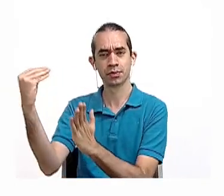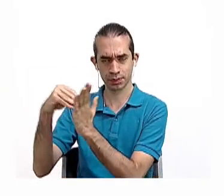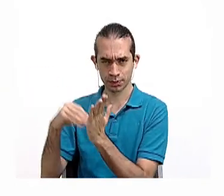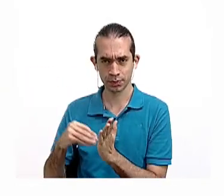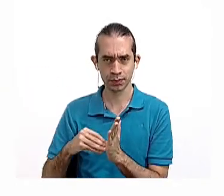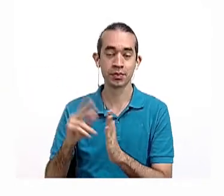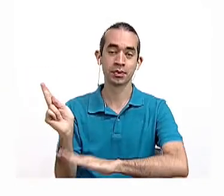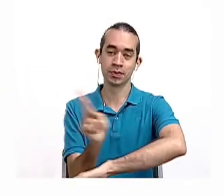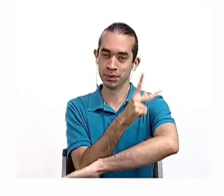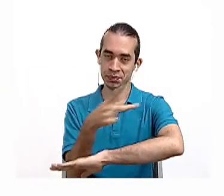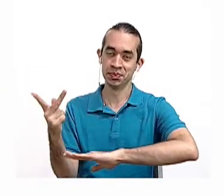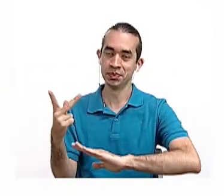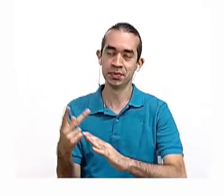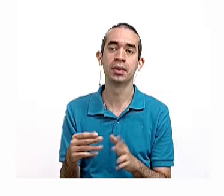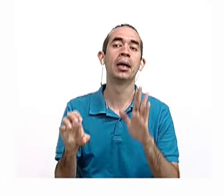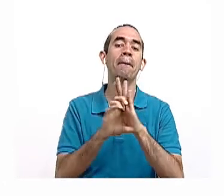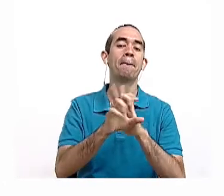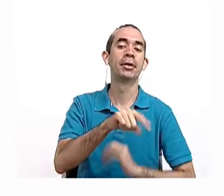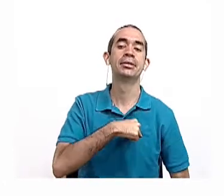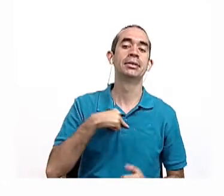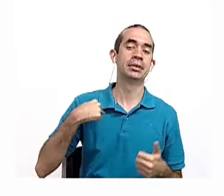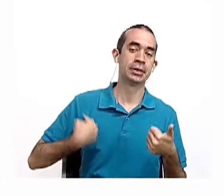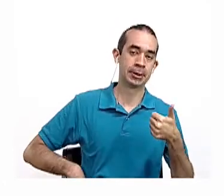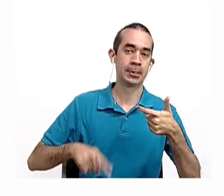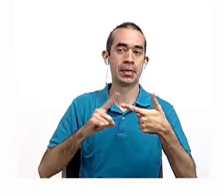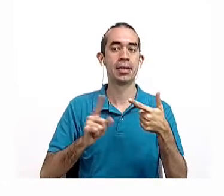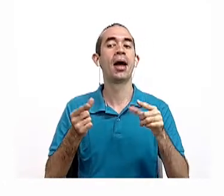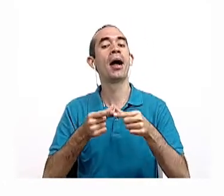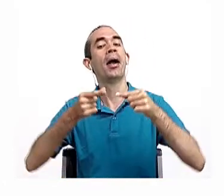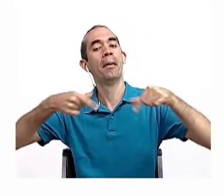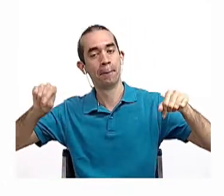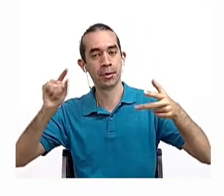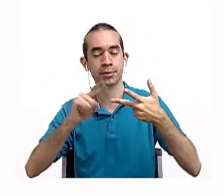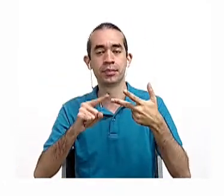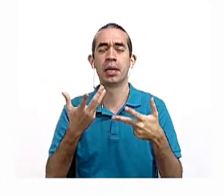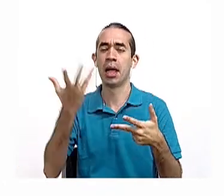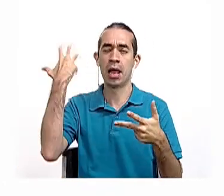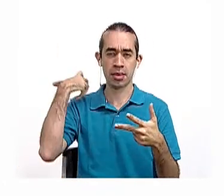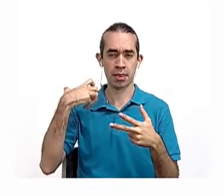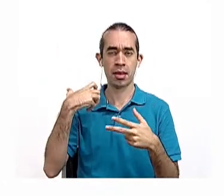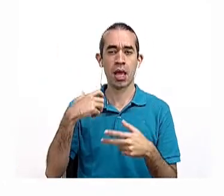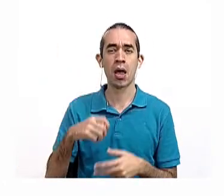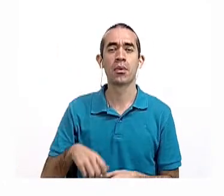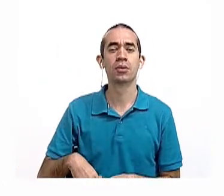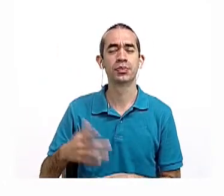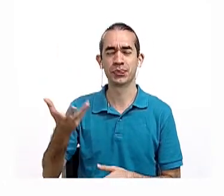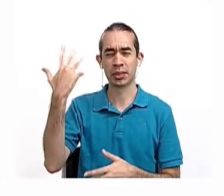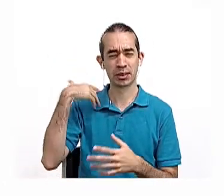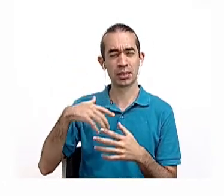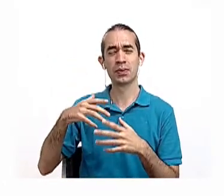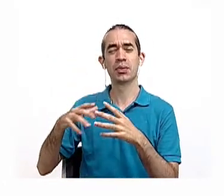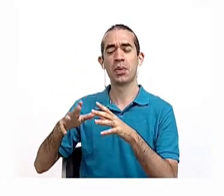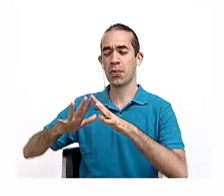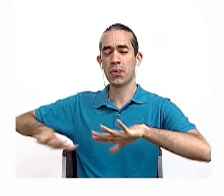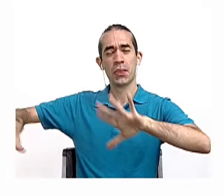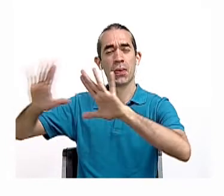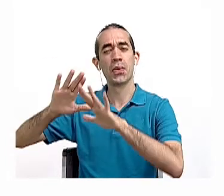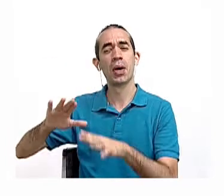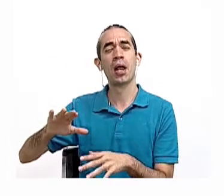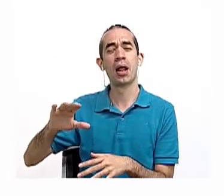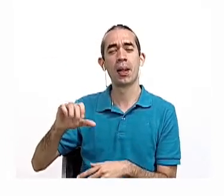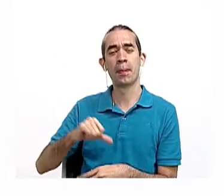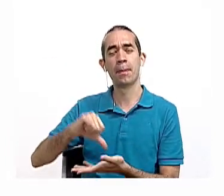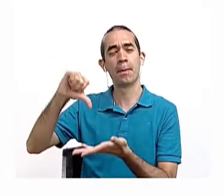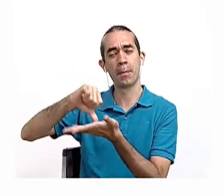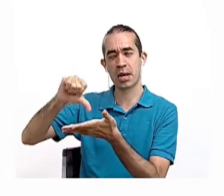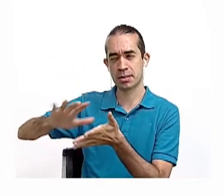textos poéticos, por ejemplo en China, en Japón, antiguos textos persas o incluso en textos